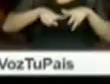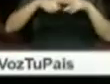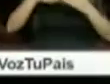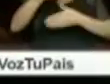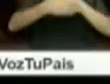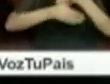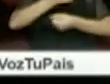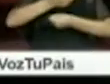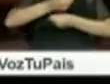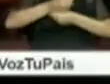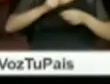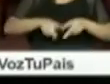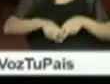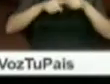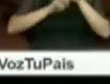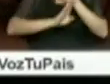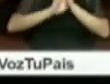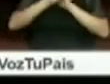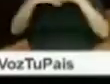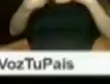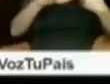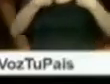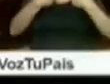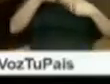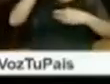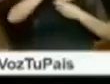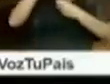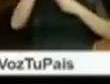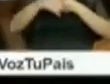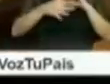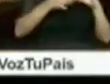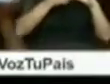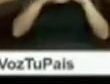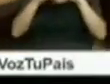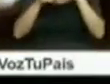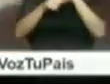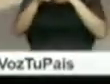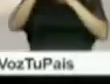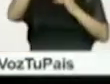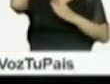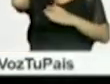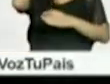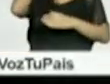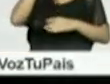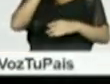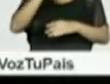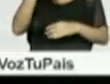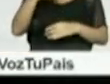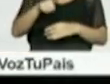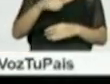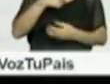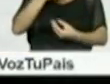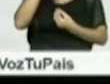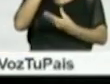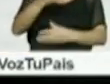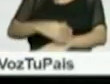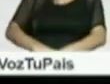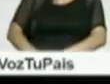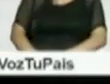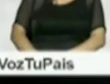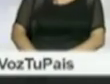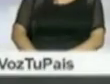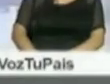el desarrollo del arte escénico en Loja. En colaboración con el Ministerio de Cultura, desde Loja, Cristina Pavón,